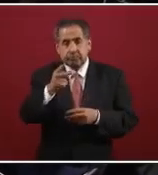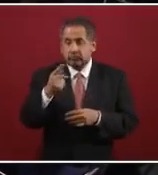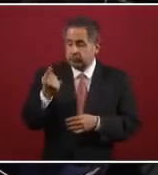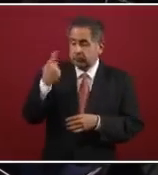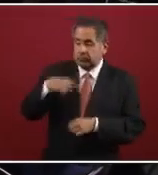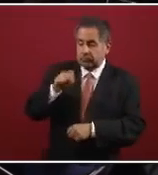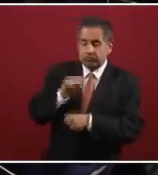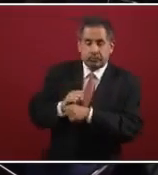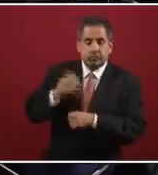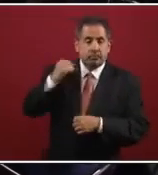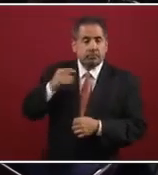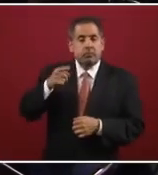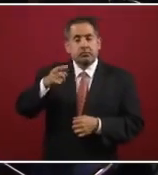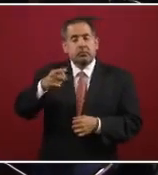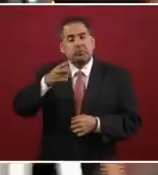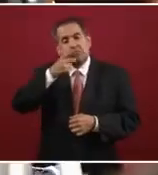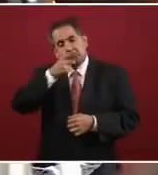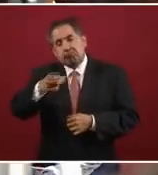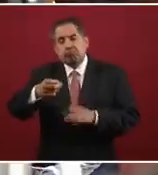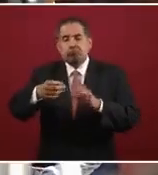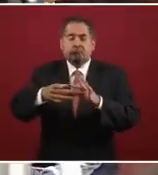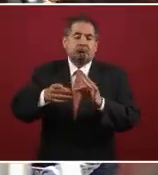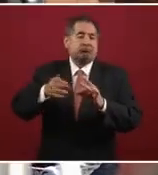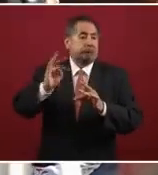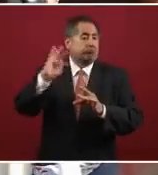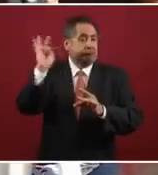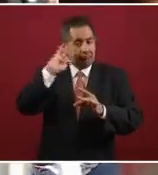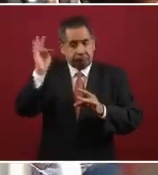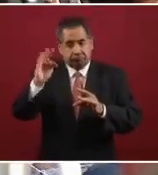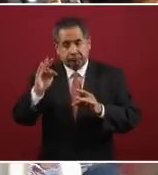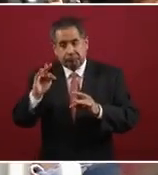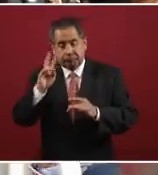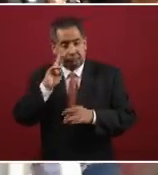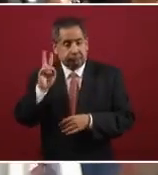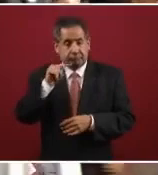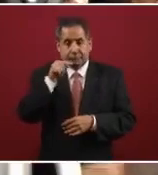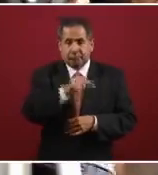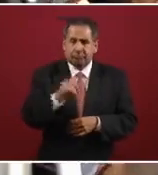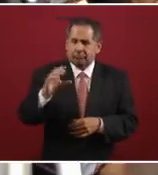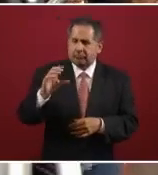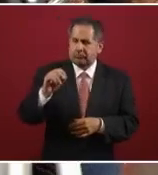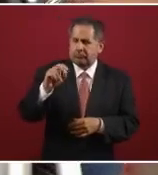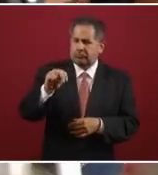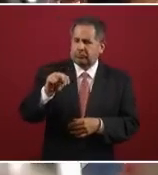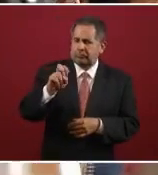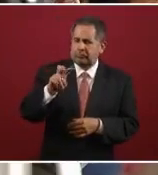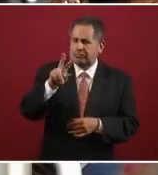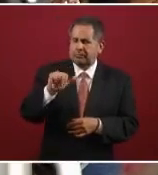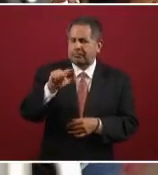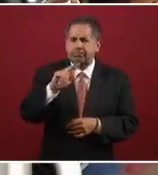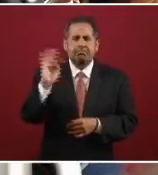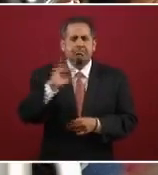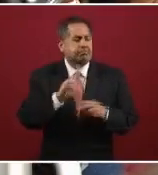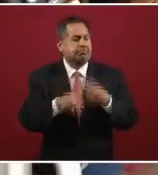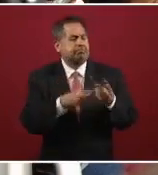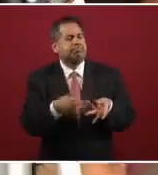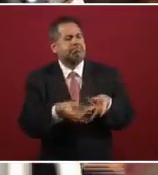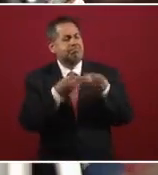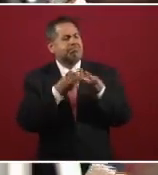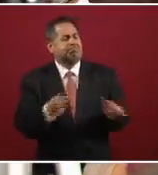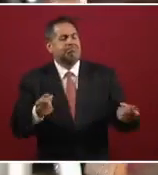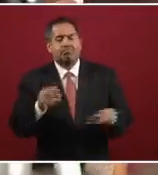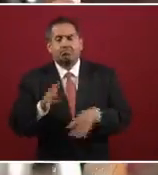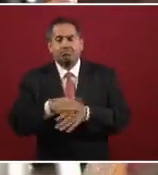la semana pasada abrió la puerta de que se podría que podría desaparecer el coneval debido a su alto en el